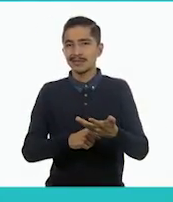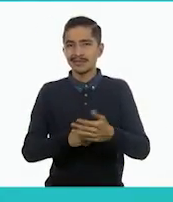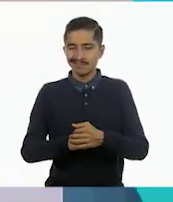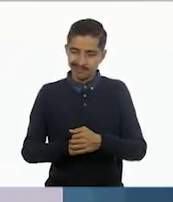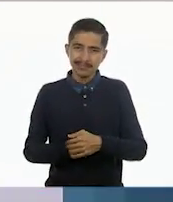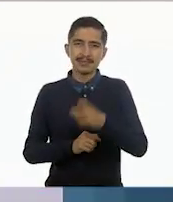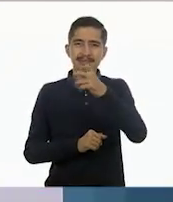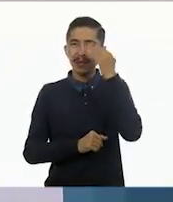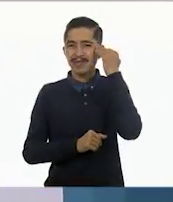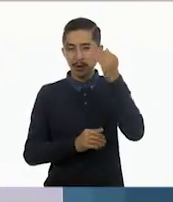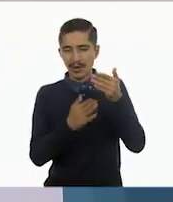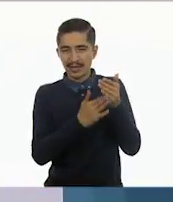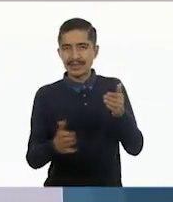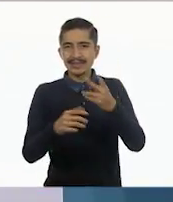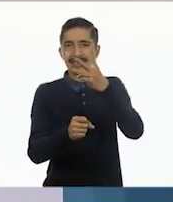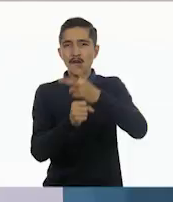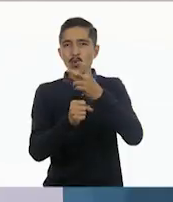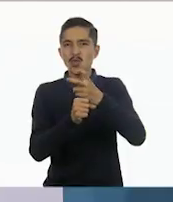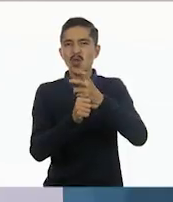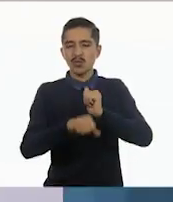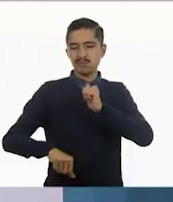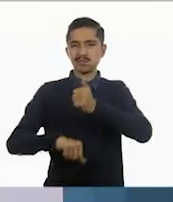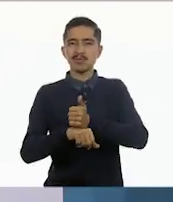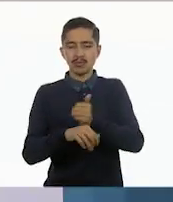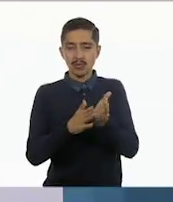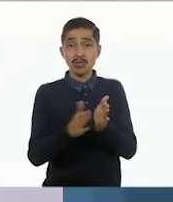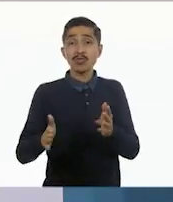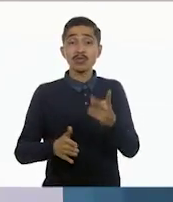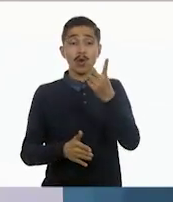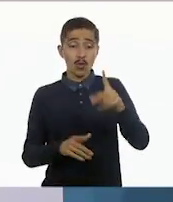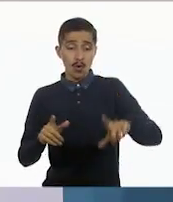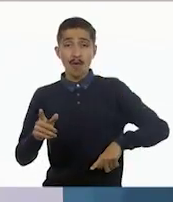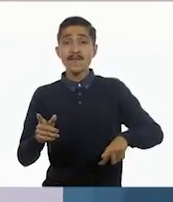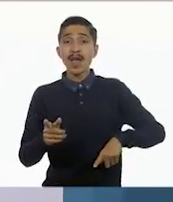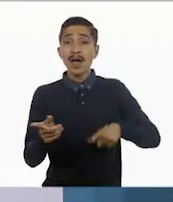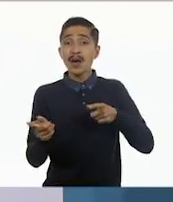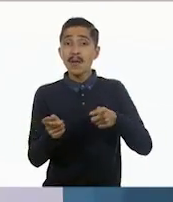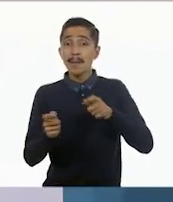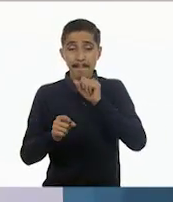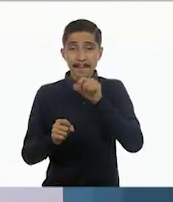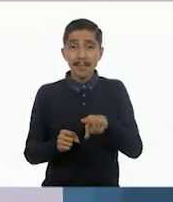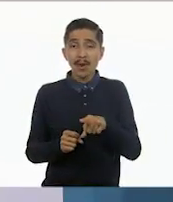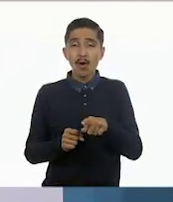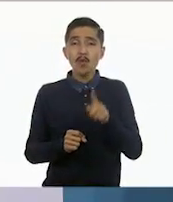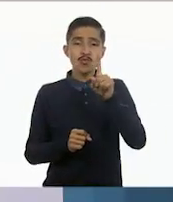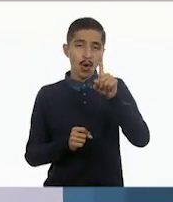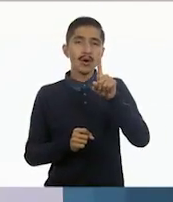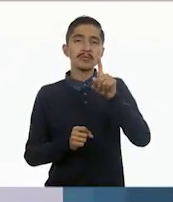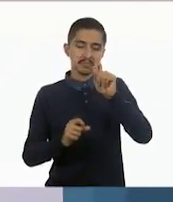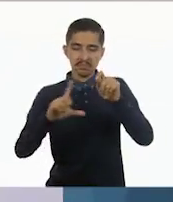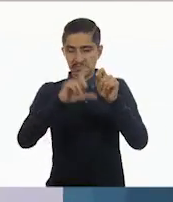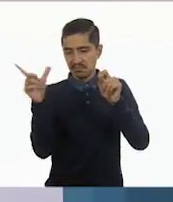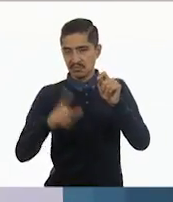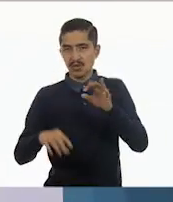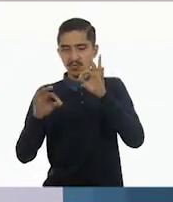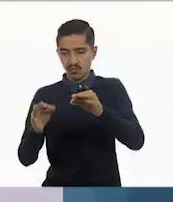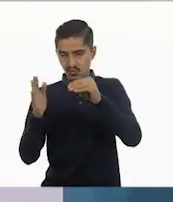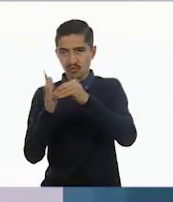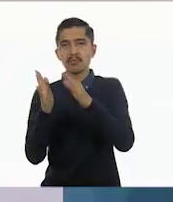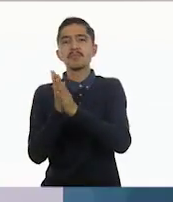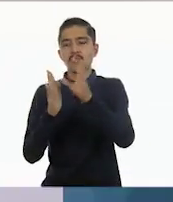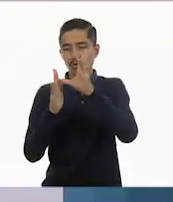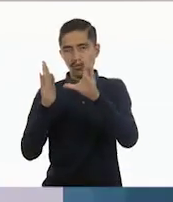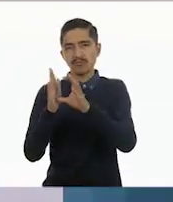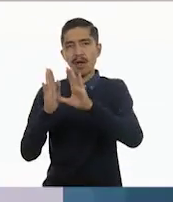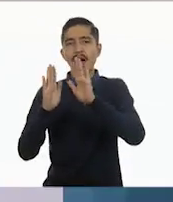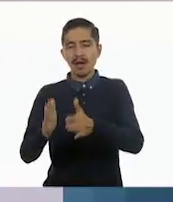que conocemos como Segundo Imperio, en realidad hubo dos gobiernos funcionando al mismo tiempo. Uno republicano, que estaba constitucionalmente